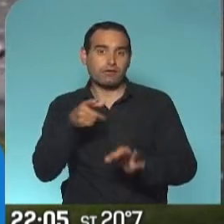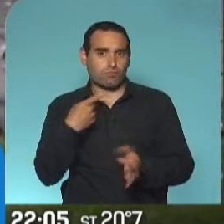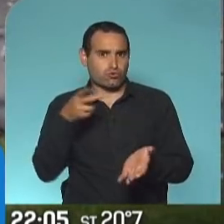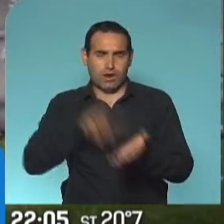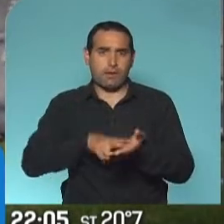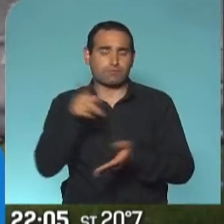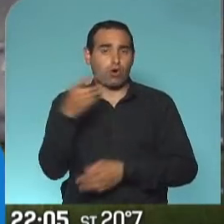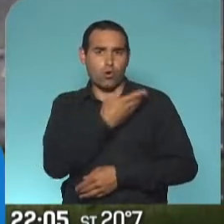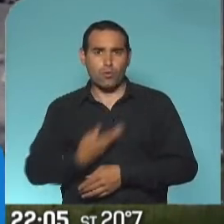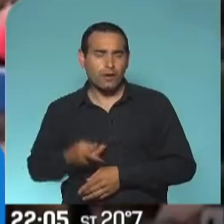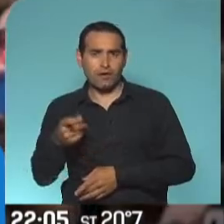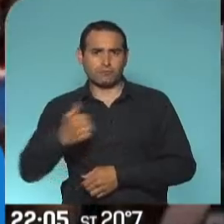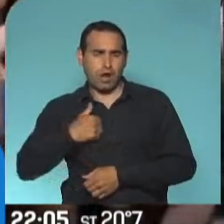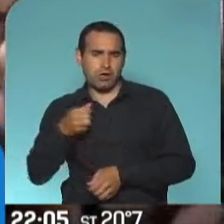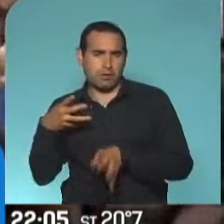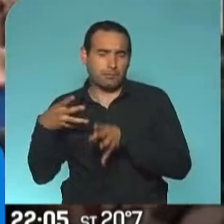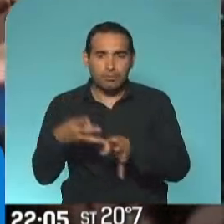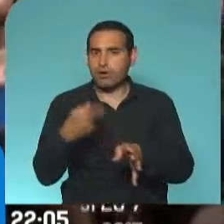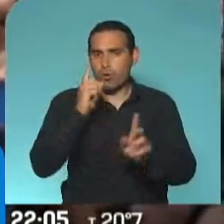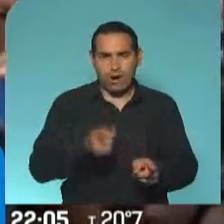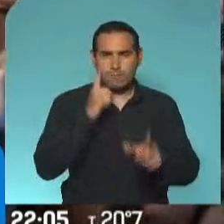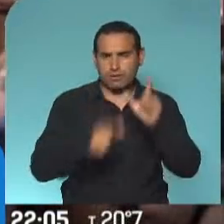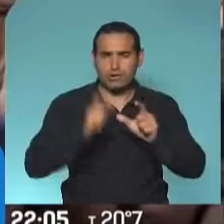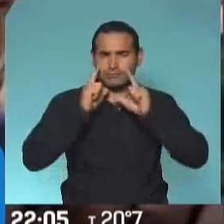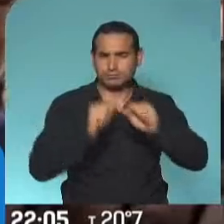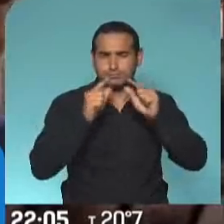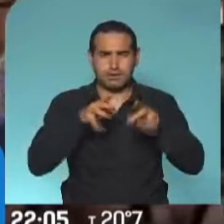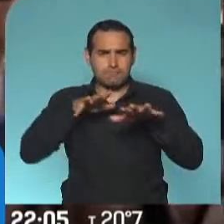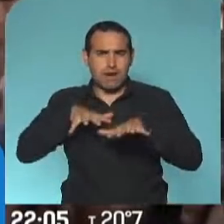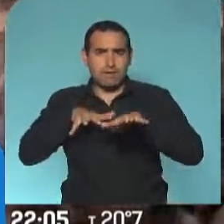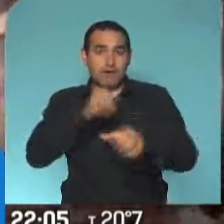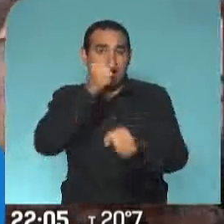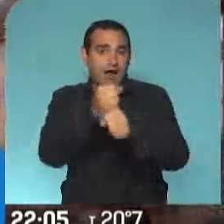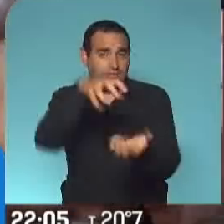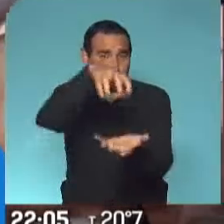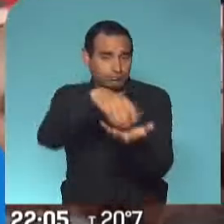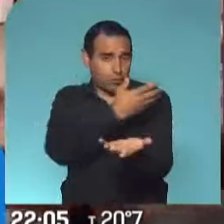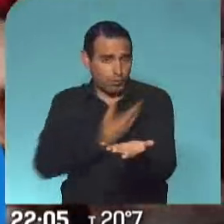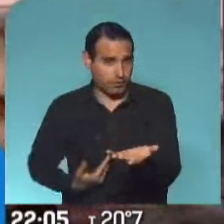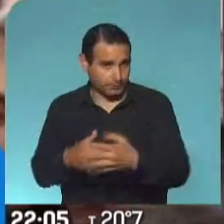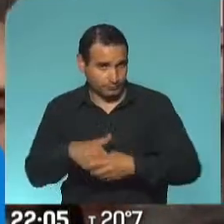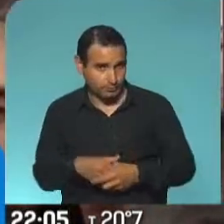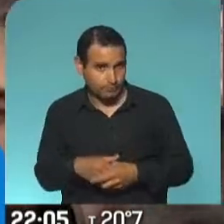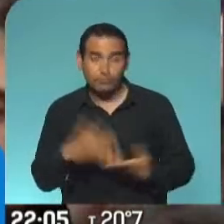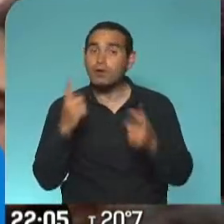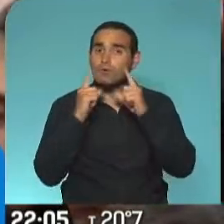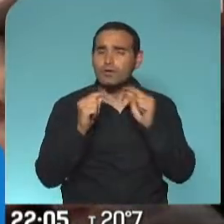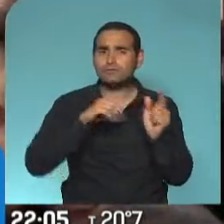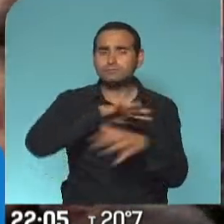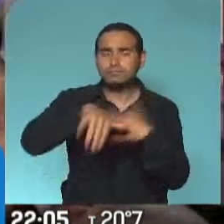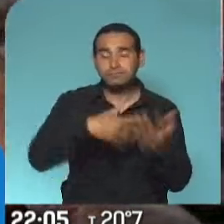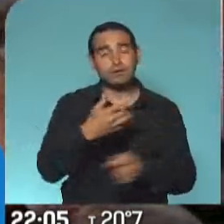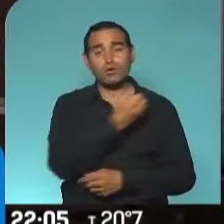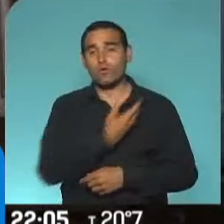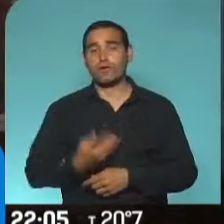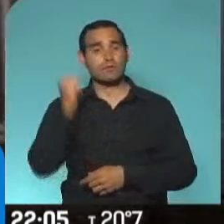los intentos de los carabineros de evitar que los manifestantes llegaran hasta la sede del gobierno. La persistencia de la crisis obligó a Piñera a anunciar